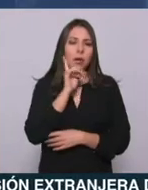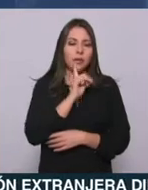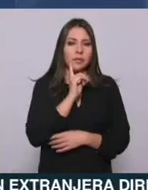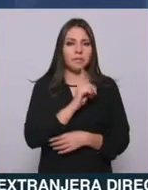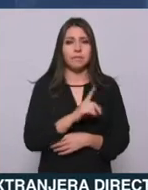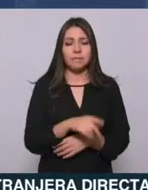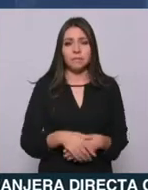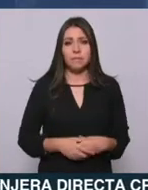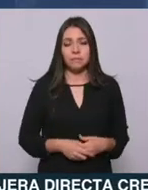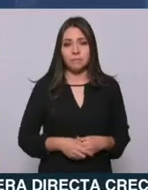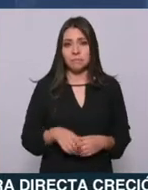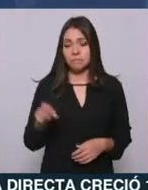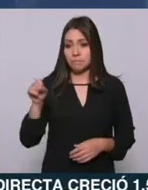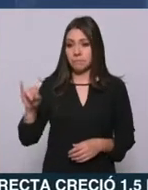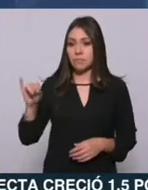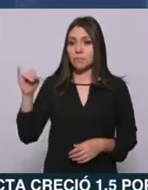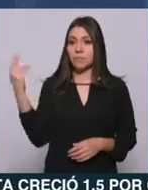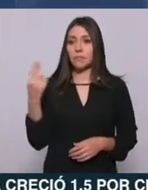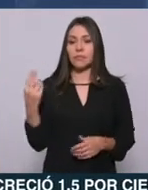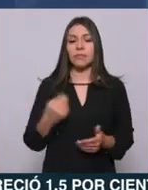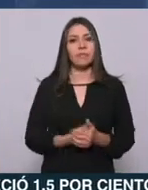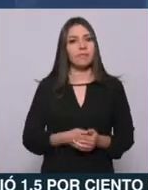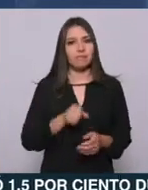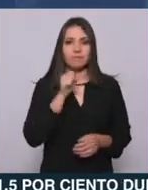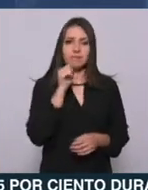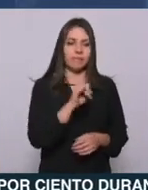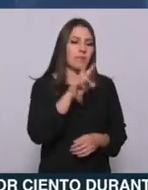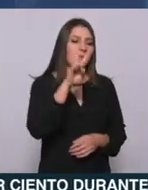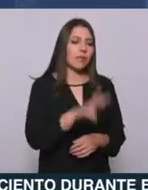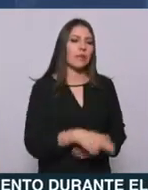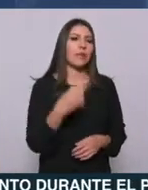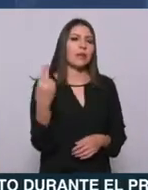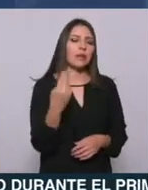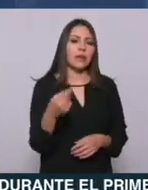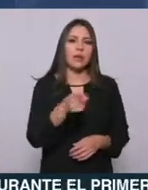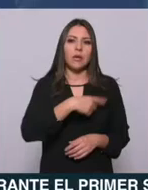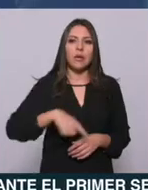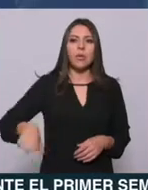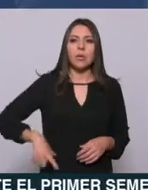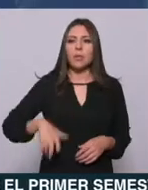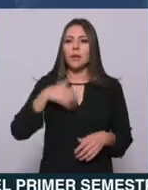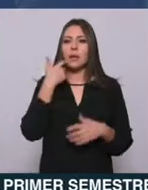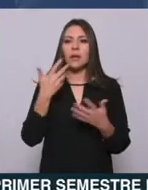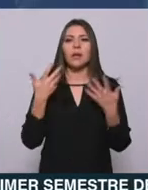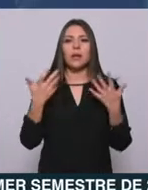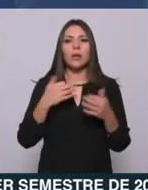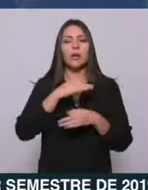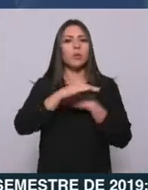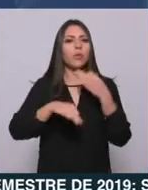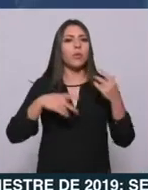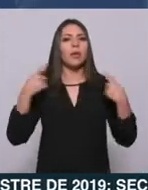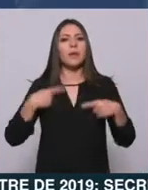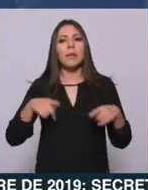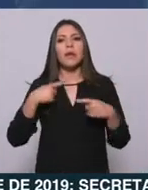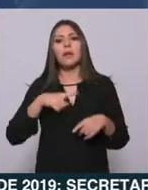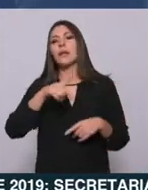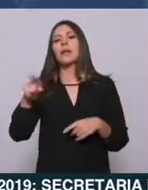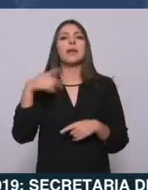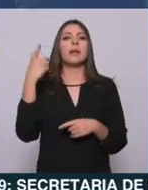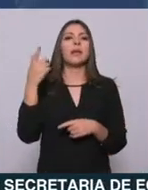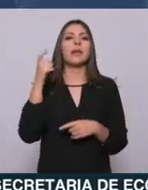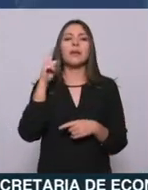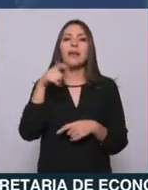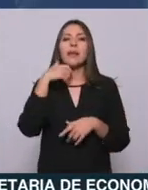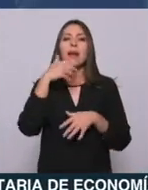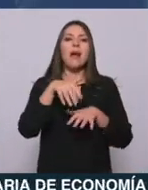Este gobierno tiene en sus manos esta posibilidad de, buscar que todas las voces que se han sumado en la